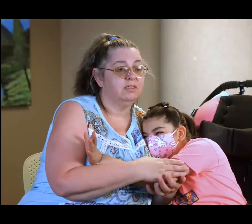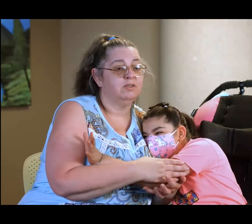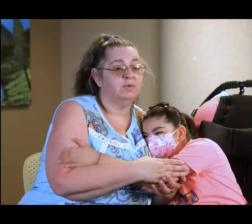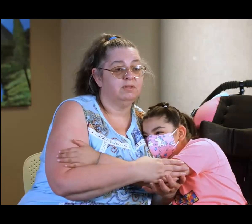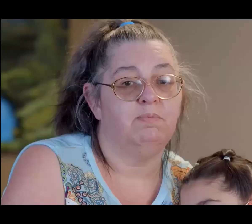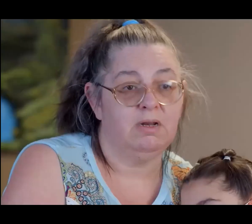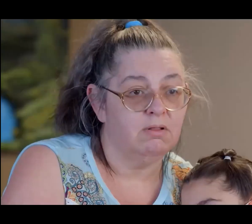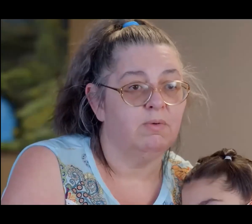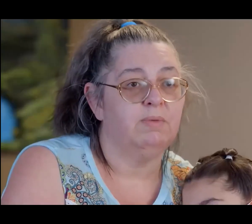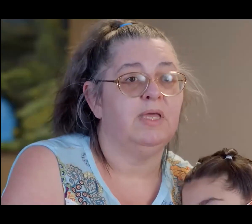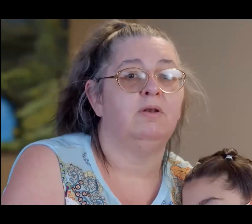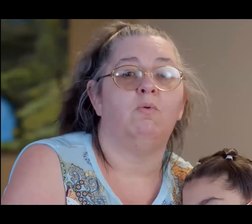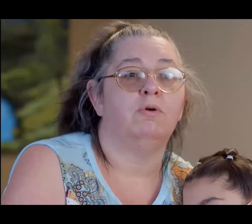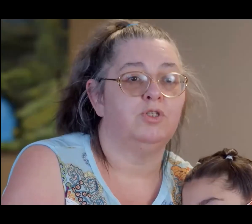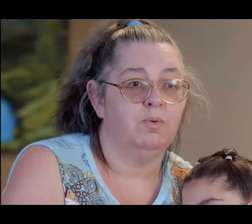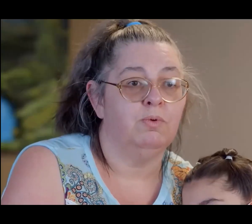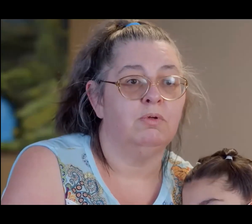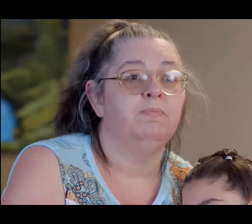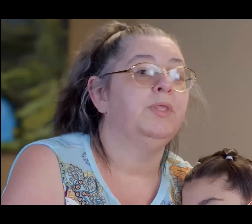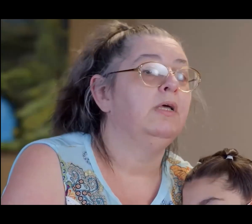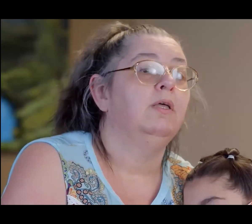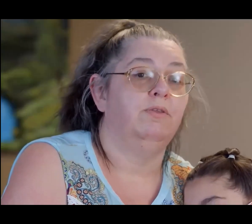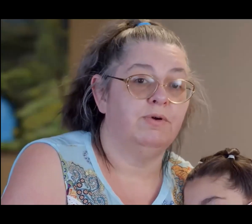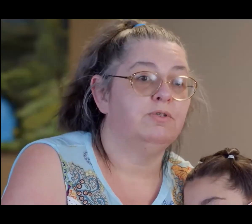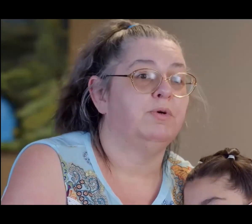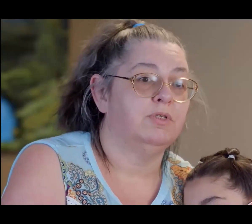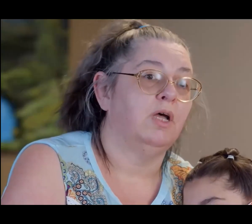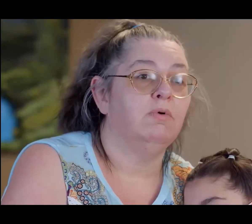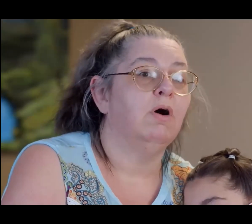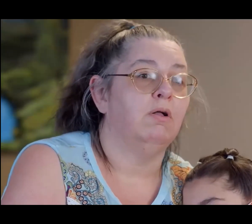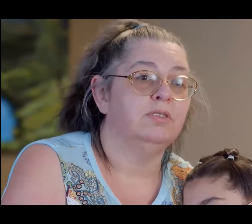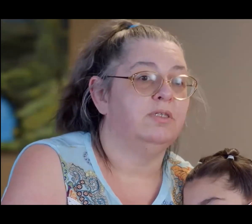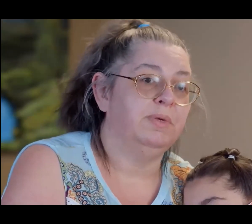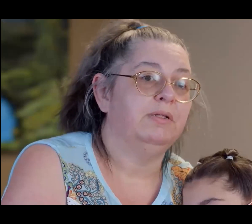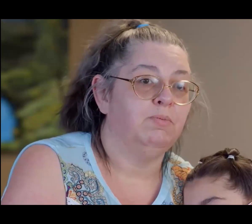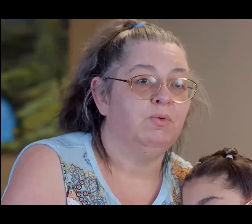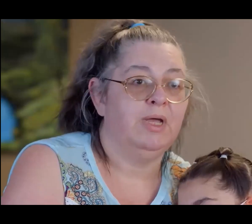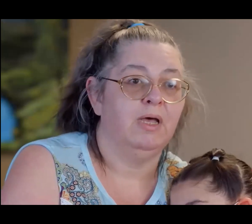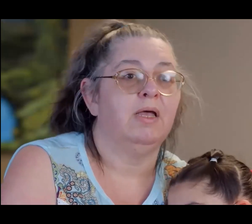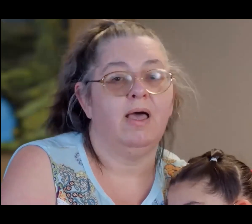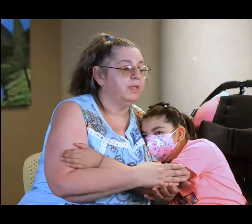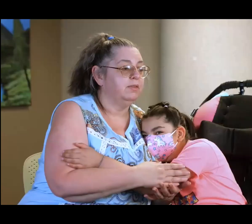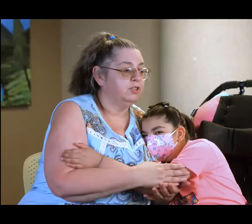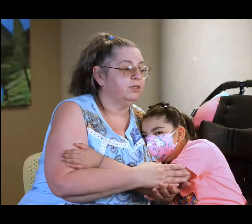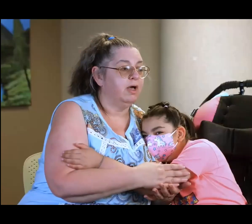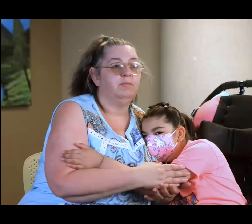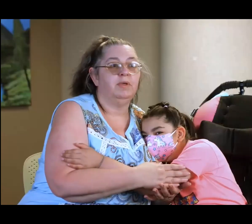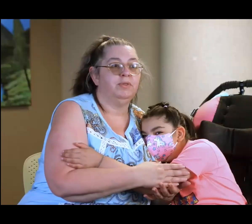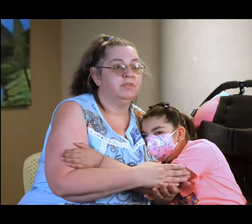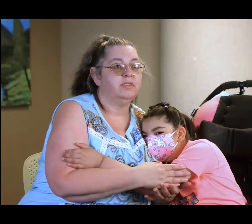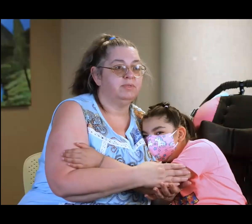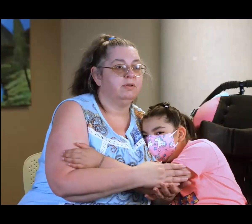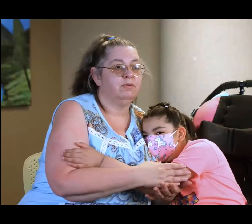tuviera una pregunta que tiene que ver con el equipo médico o la escuela, la primera pregunta que voy a llamar es